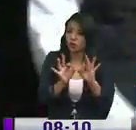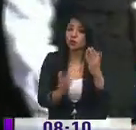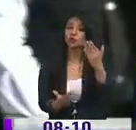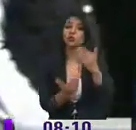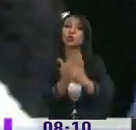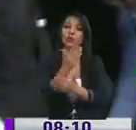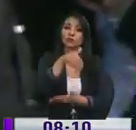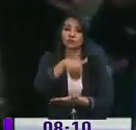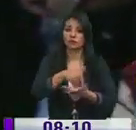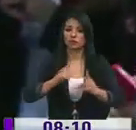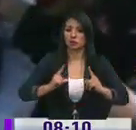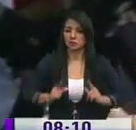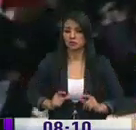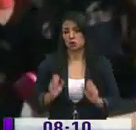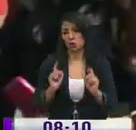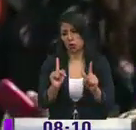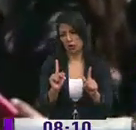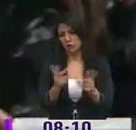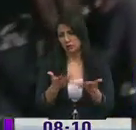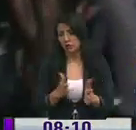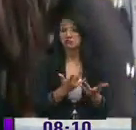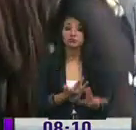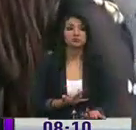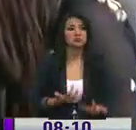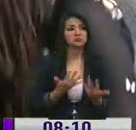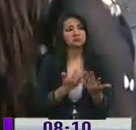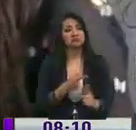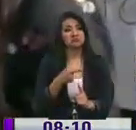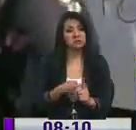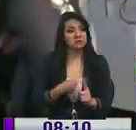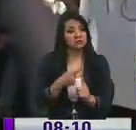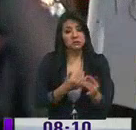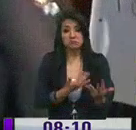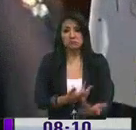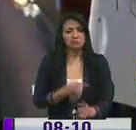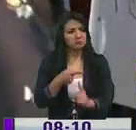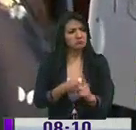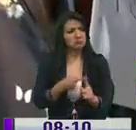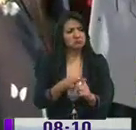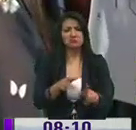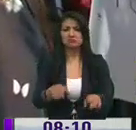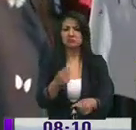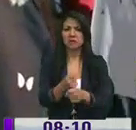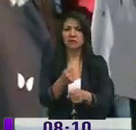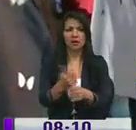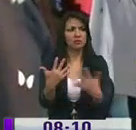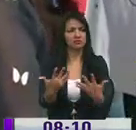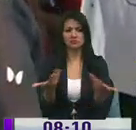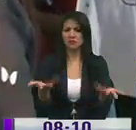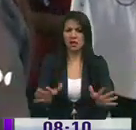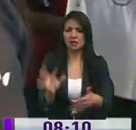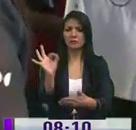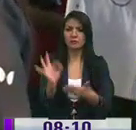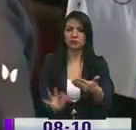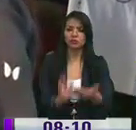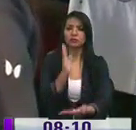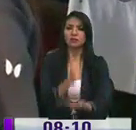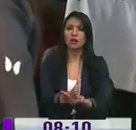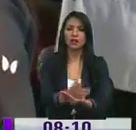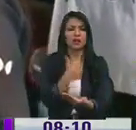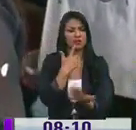nuevo centro de salud, pero ha pasado el tiempo, pasan los meses, la obra está parada, entendemos que hay un presupuesto que se quedó a la